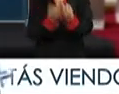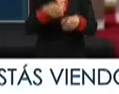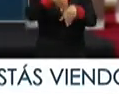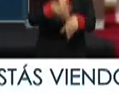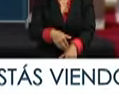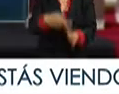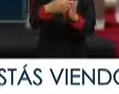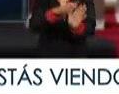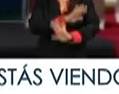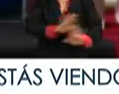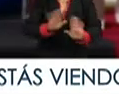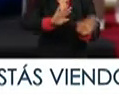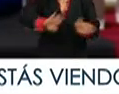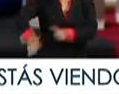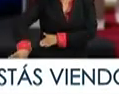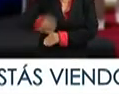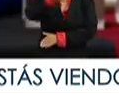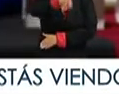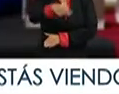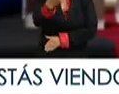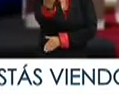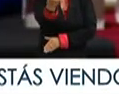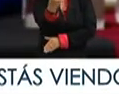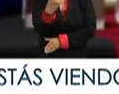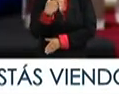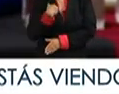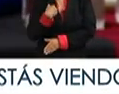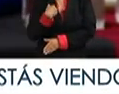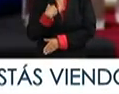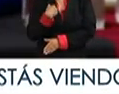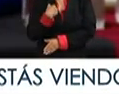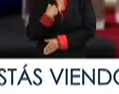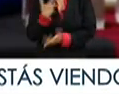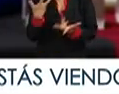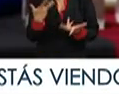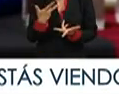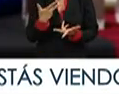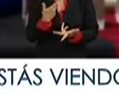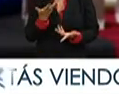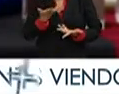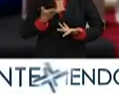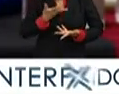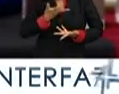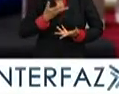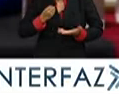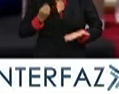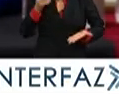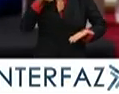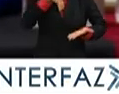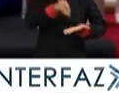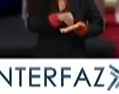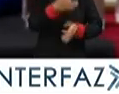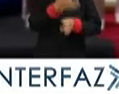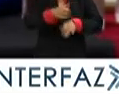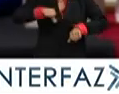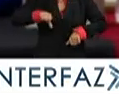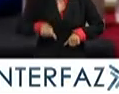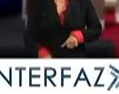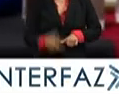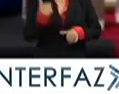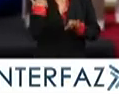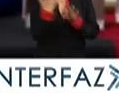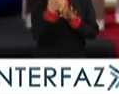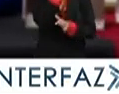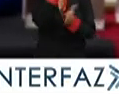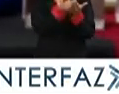y reglas, sino a la necesidad de ser y existir en estos momentos y en